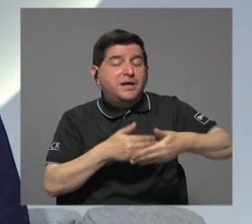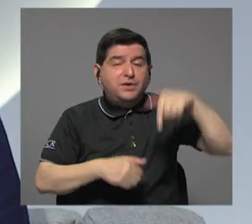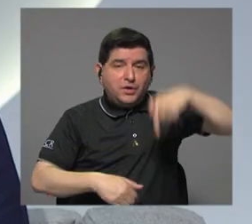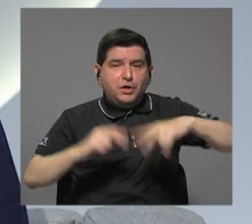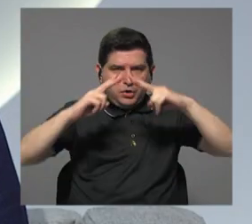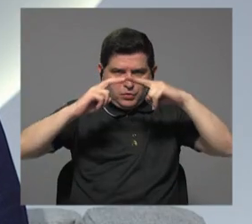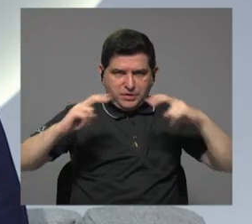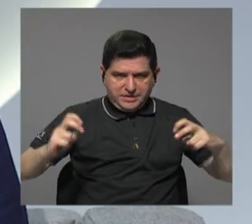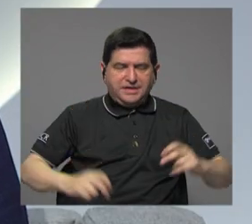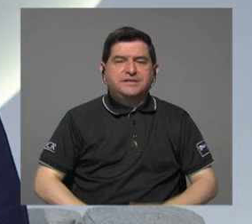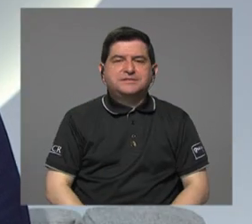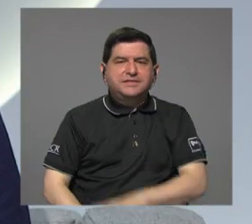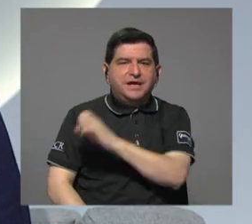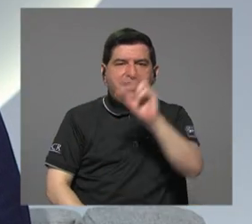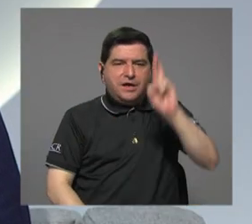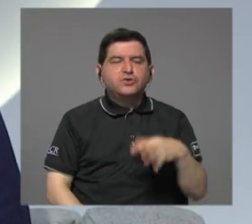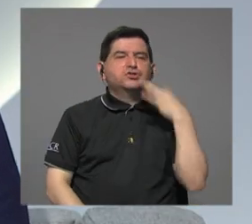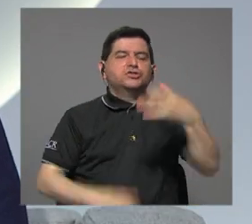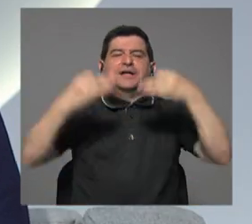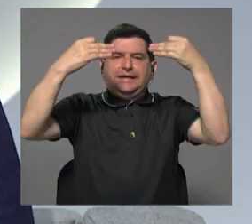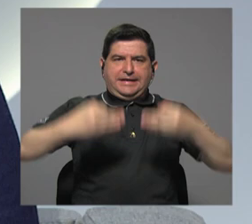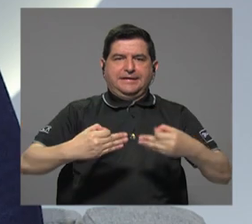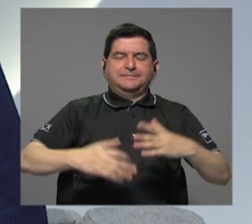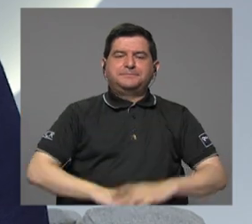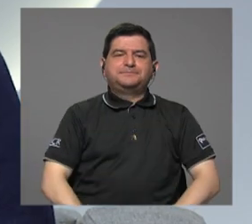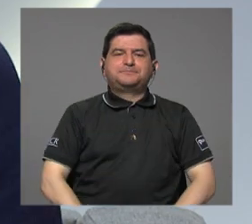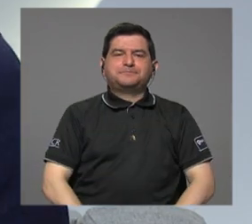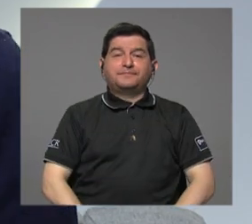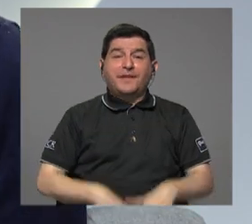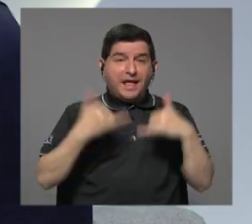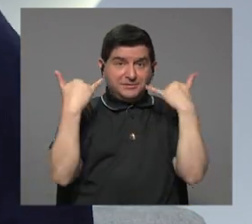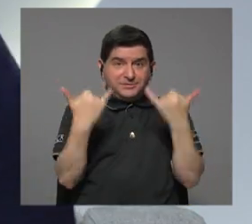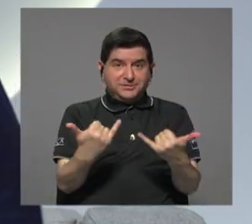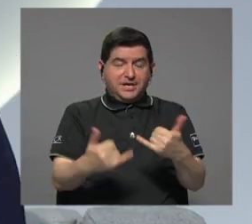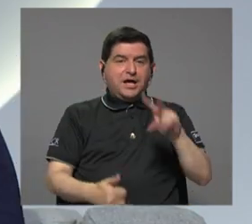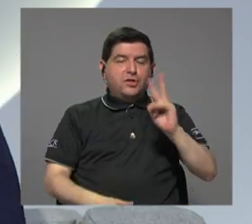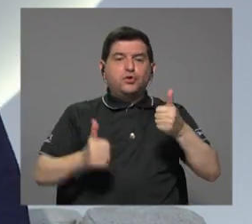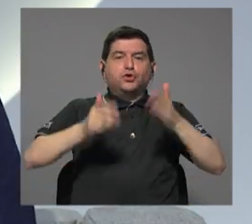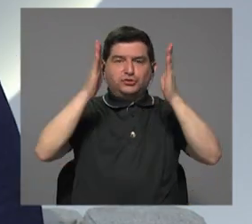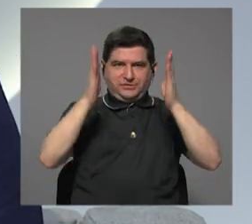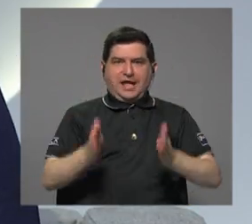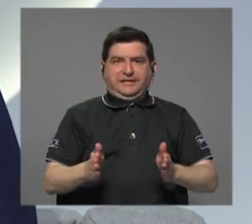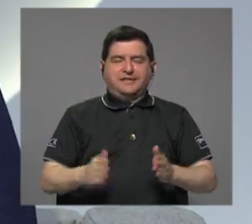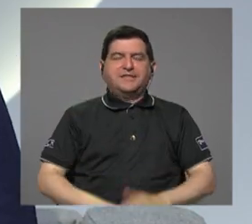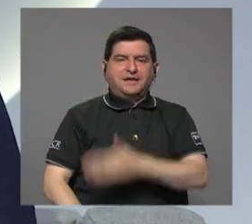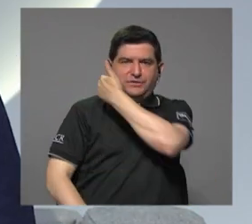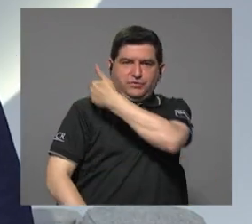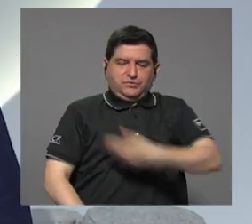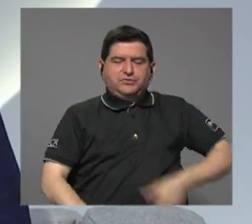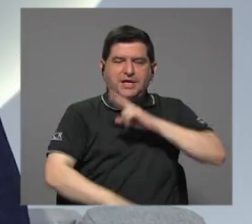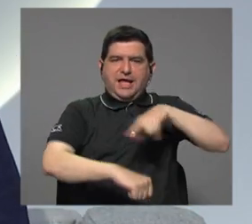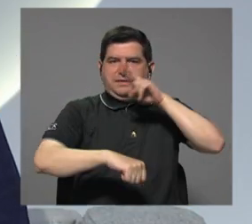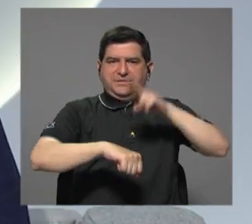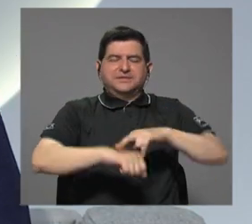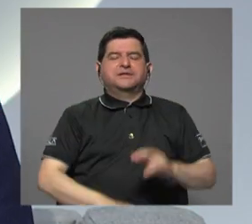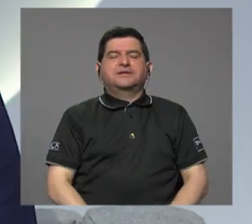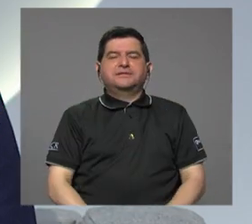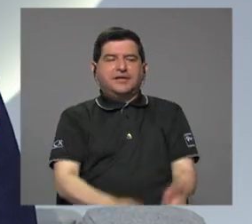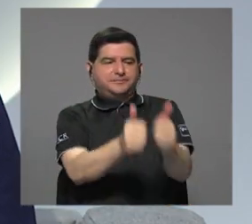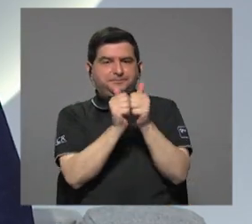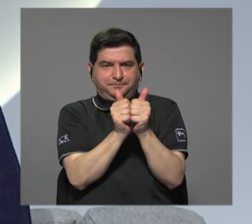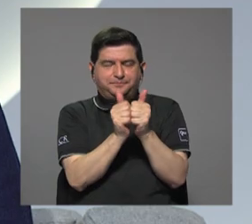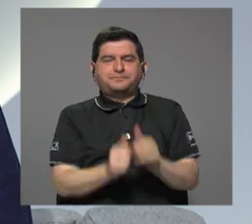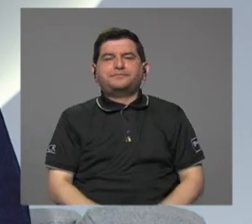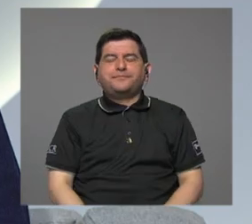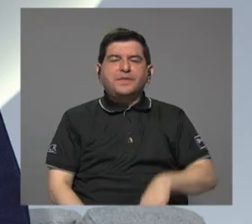aquí en costa rica en juego bien tenemos ya a los dos aspirantes a la presidencia de la república nos acompaña